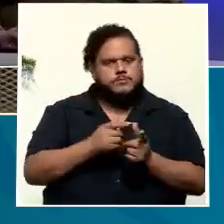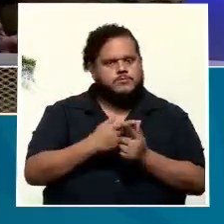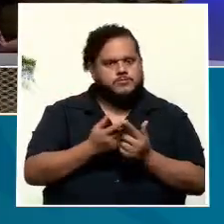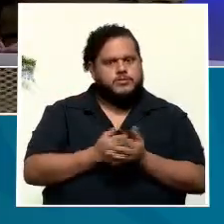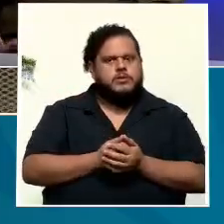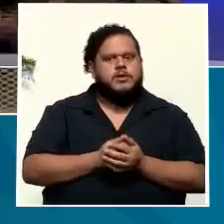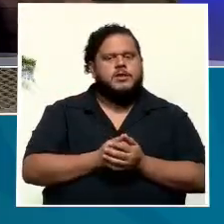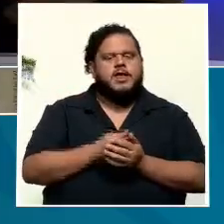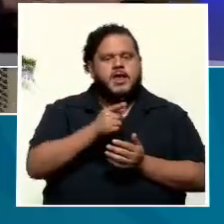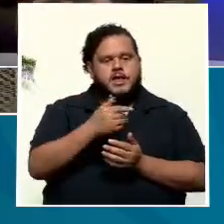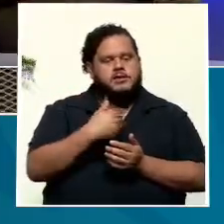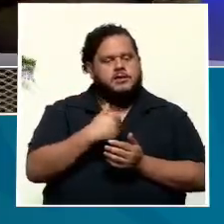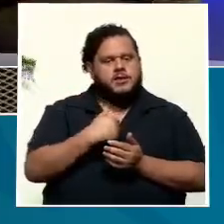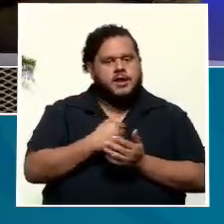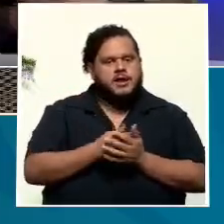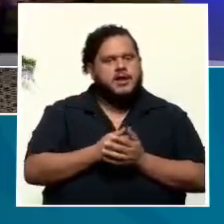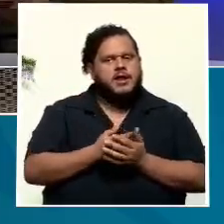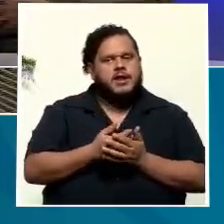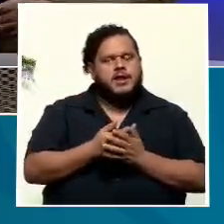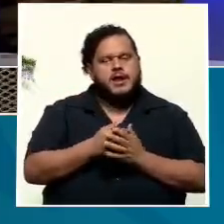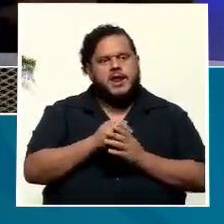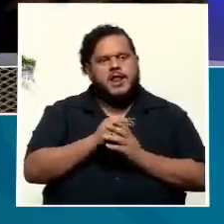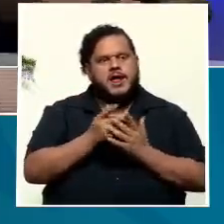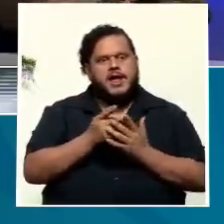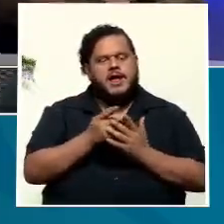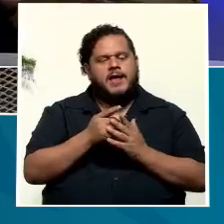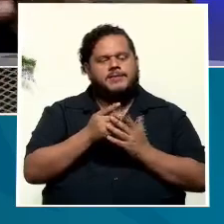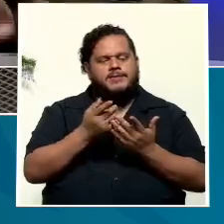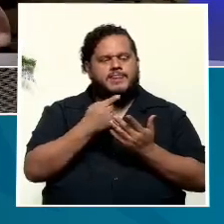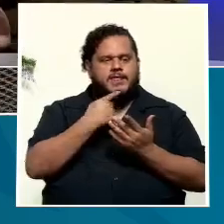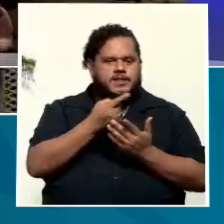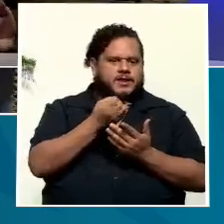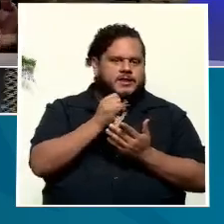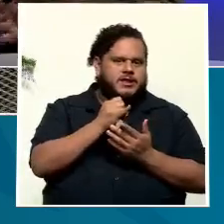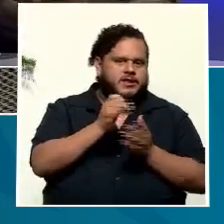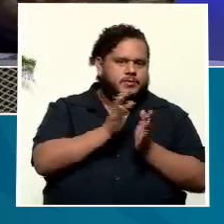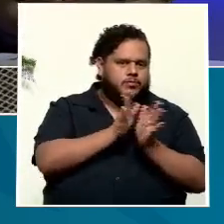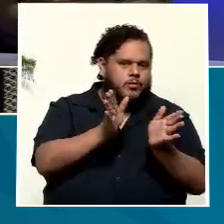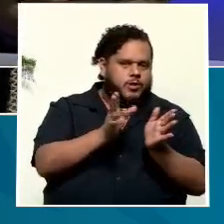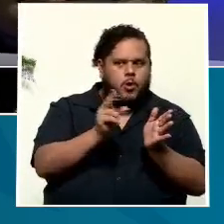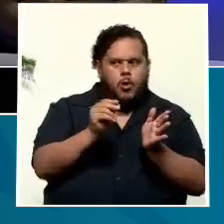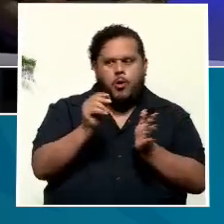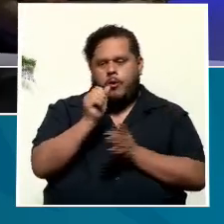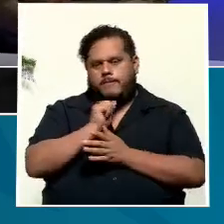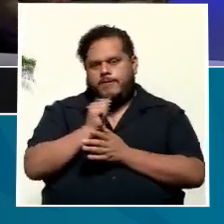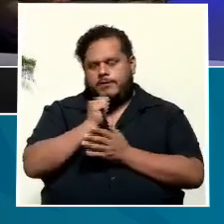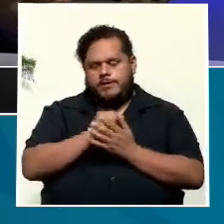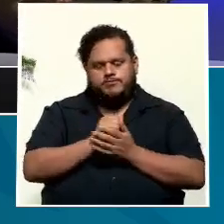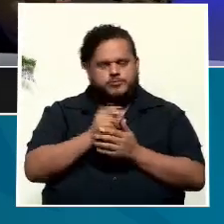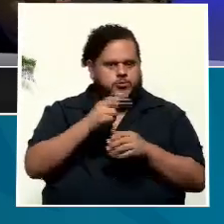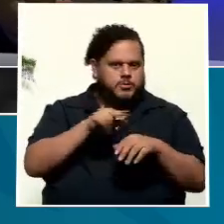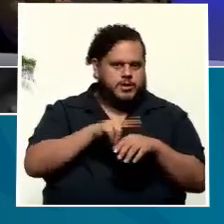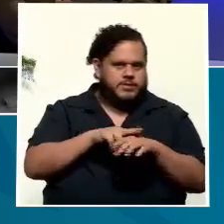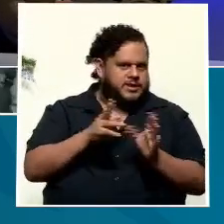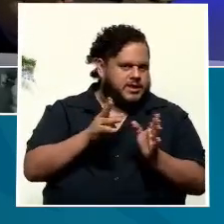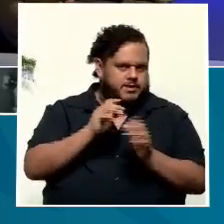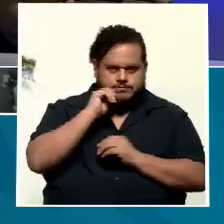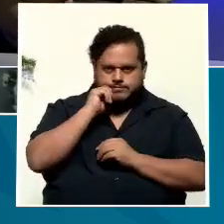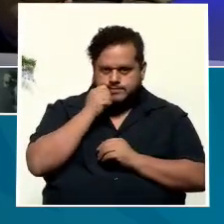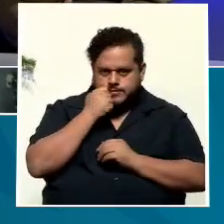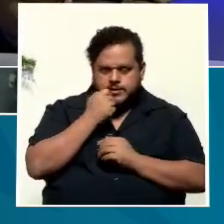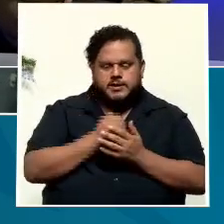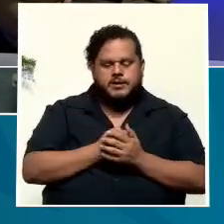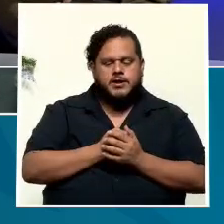decir que ellos tienen la prerrogativa de decir si es público o no. Usualmente, le digo, es secreto, ¿verdad? No